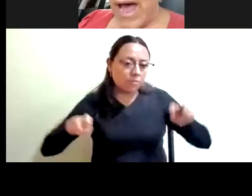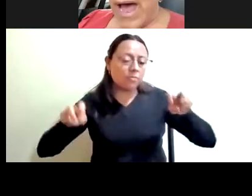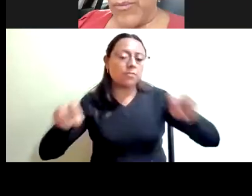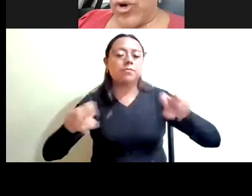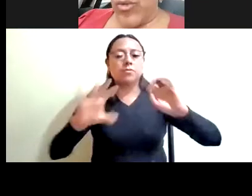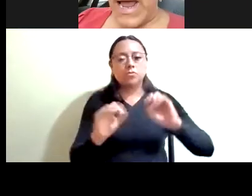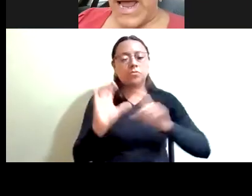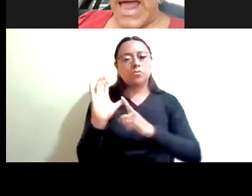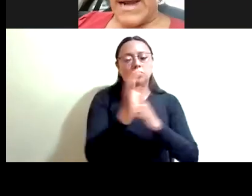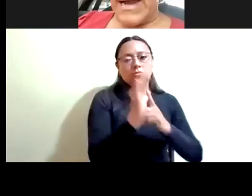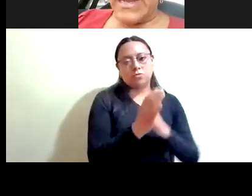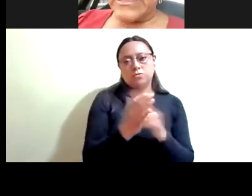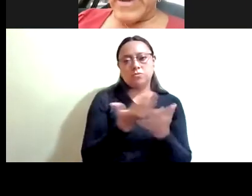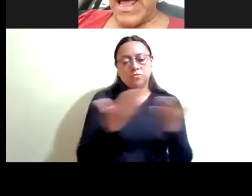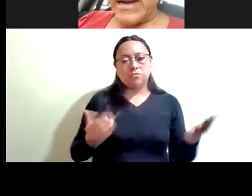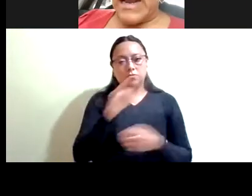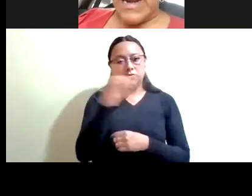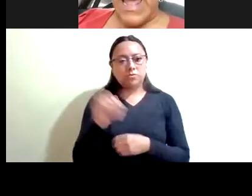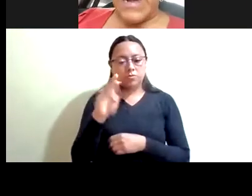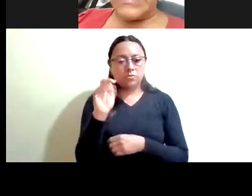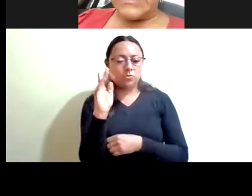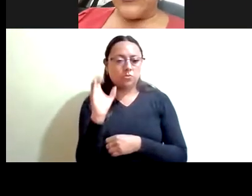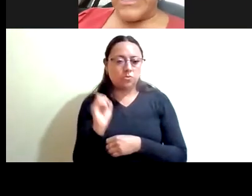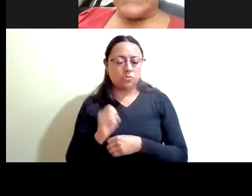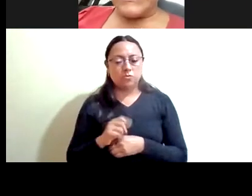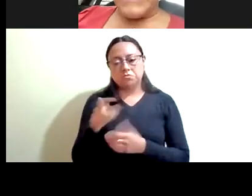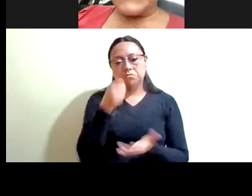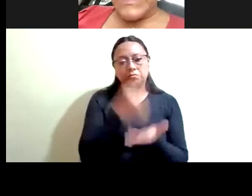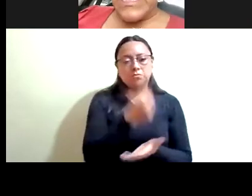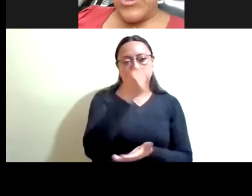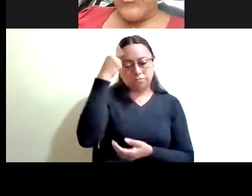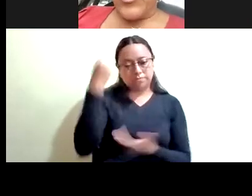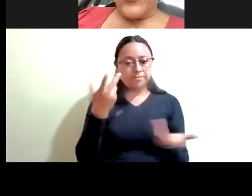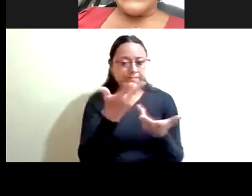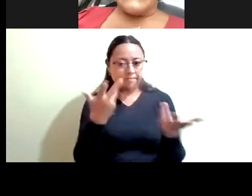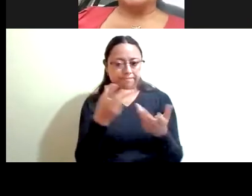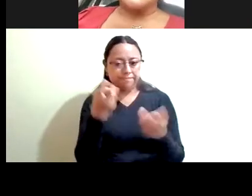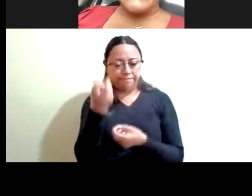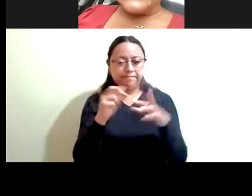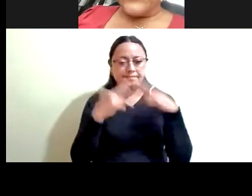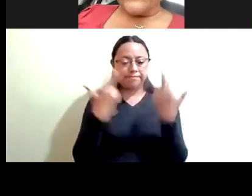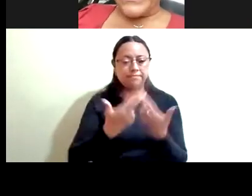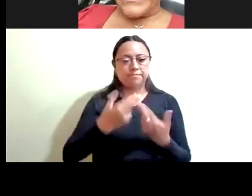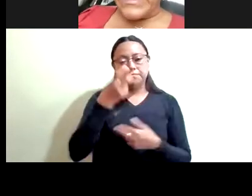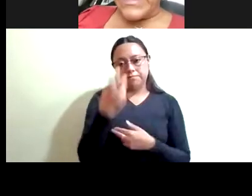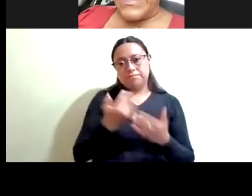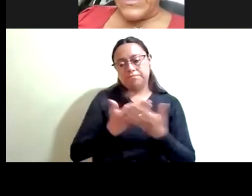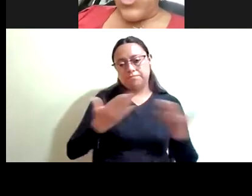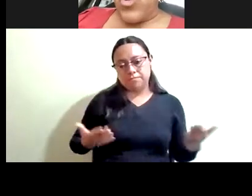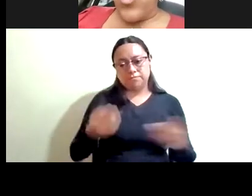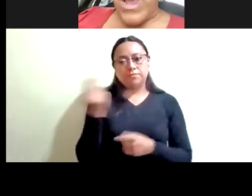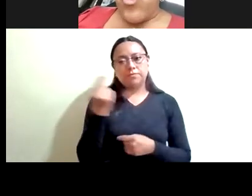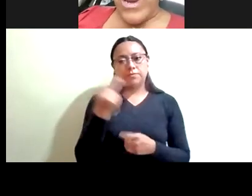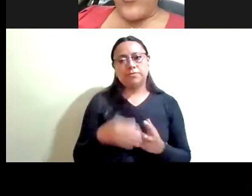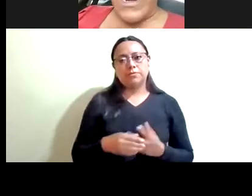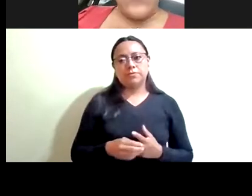Junta aprobará las reglas para la realización de las mismas, por lo que en este caso se requiere